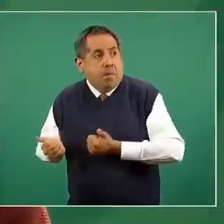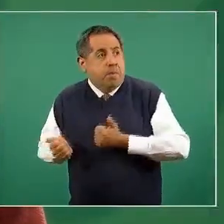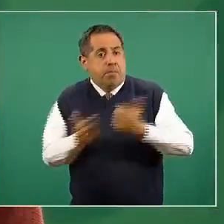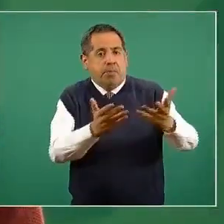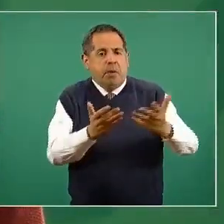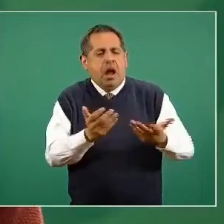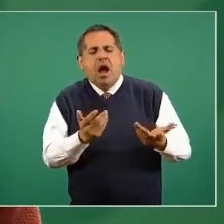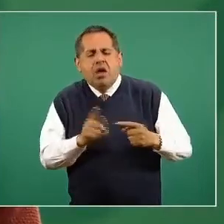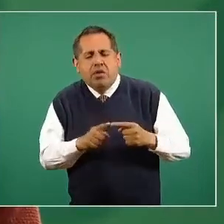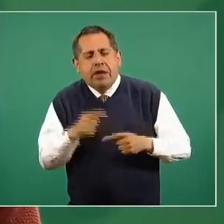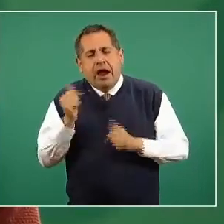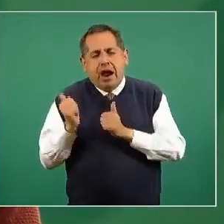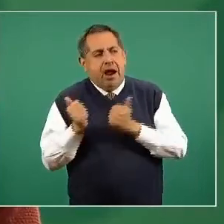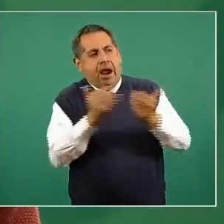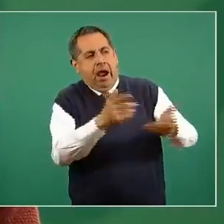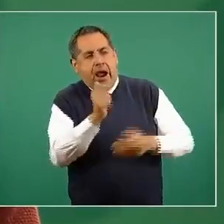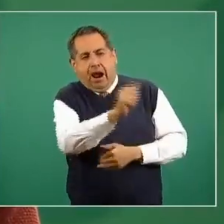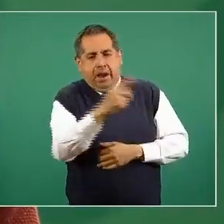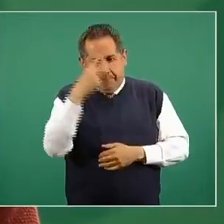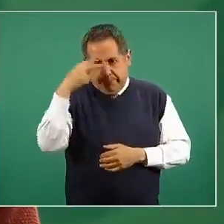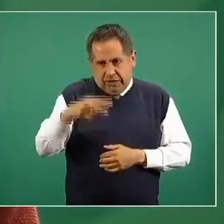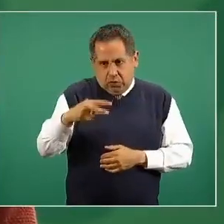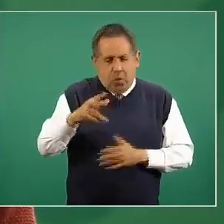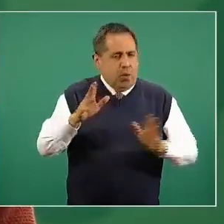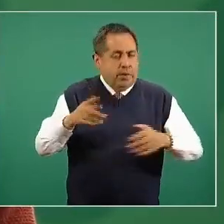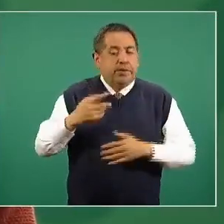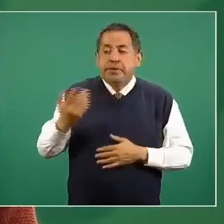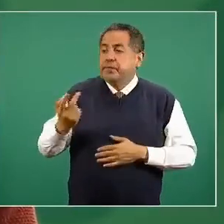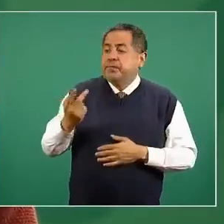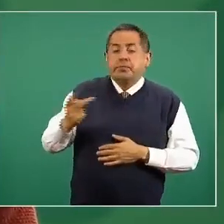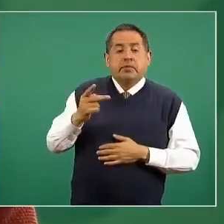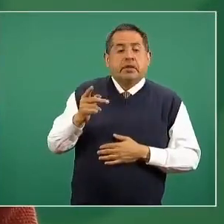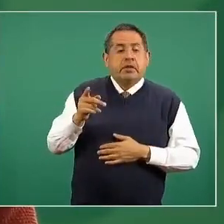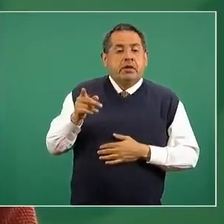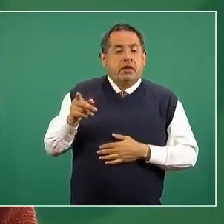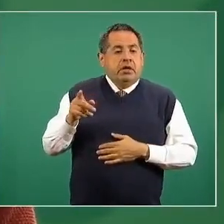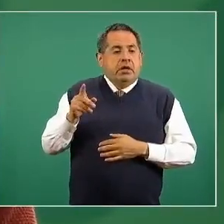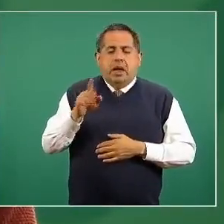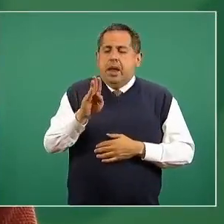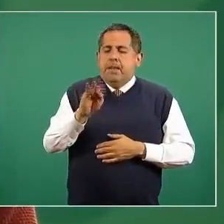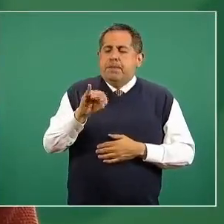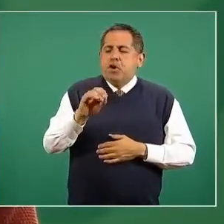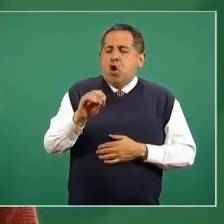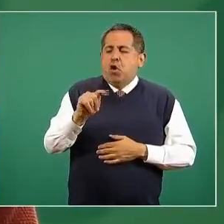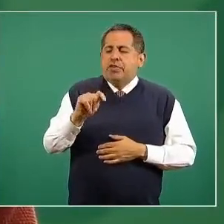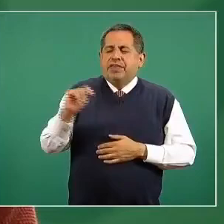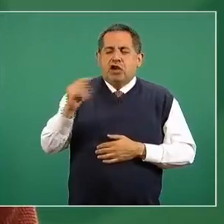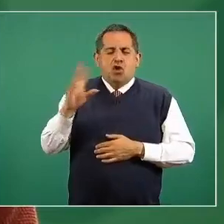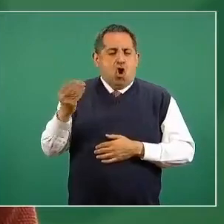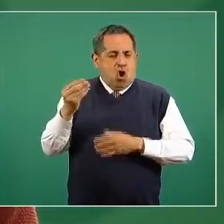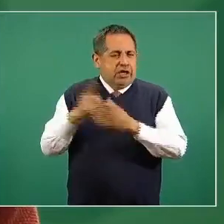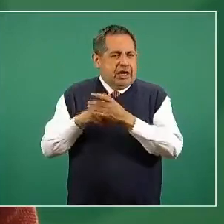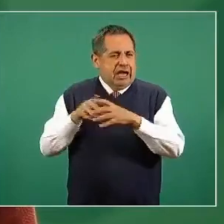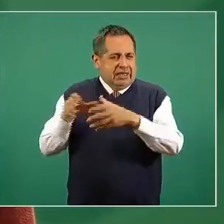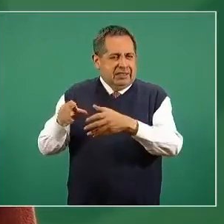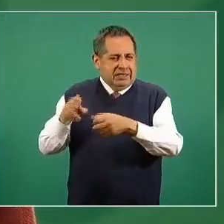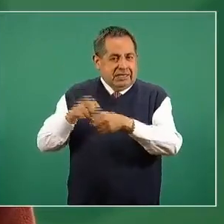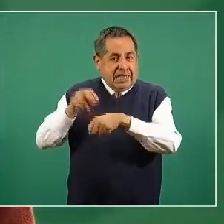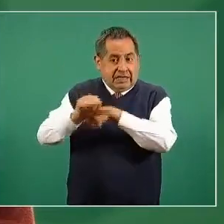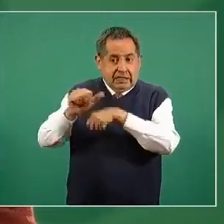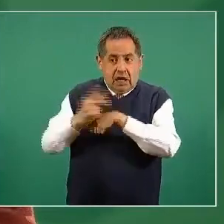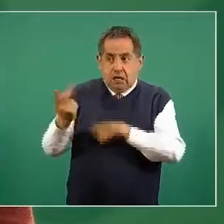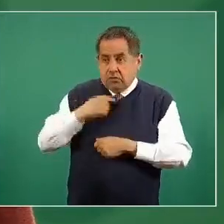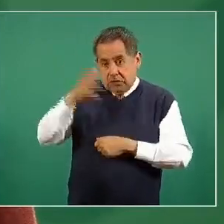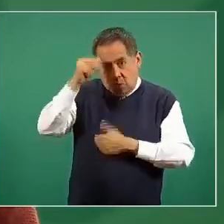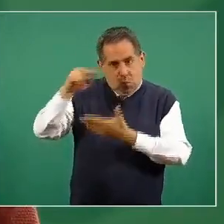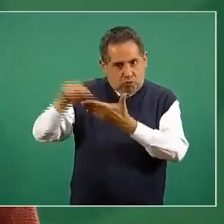México. Hay un acuerdo entre la compañía farmacéutica biotecnológica mAbxience en